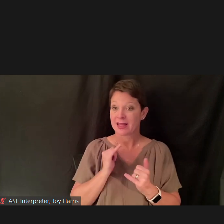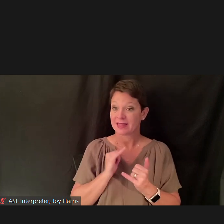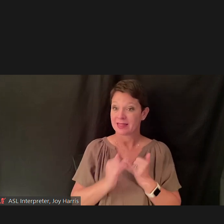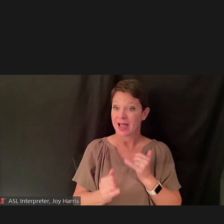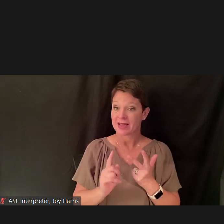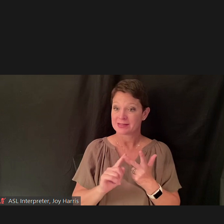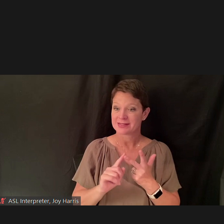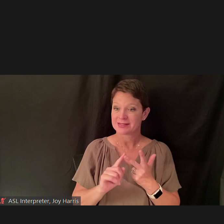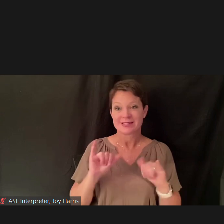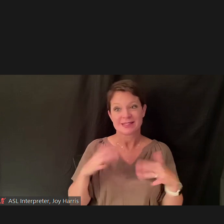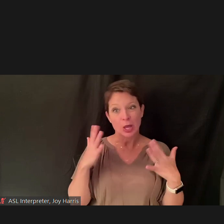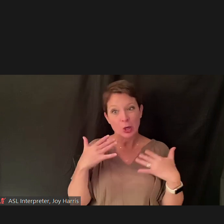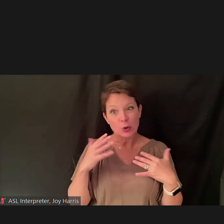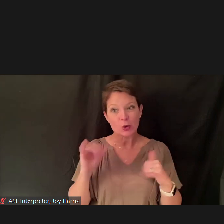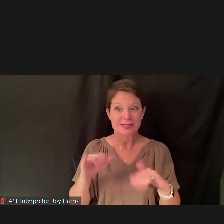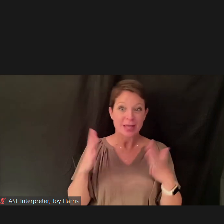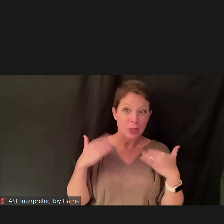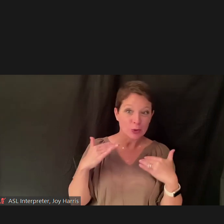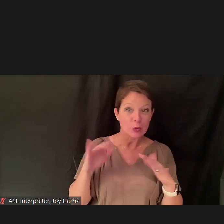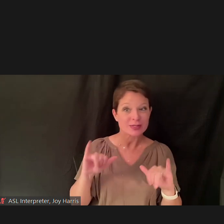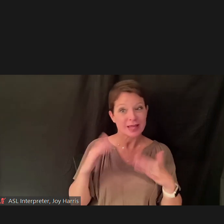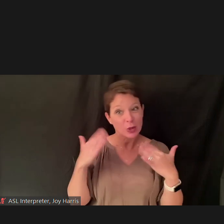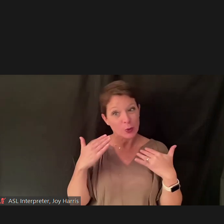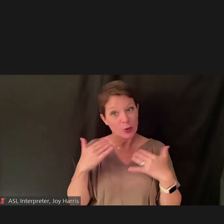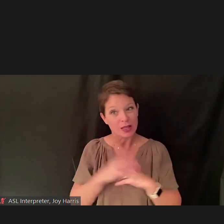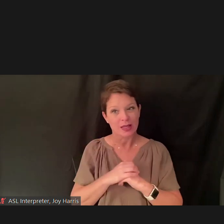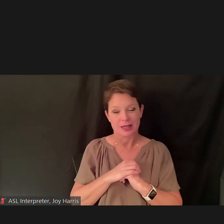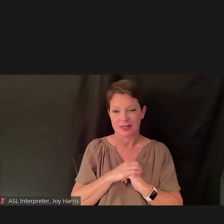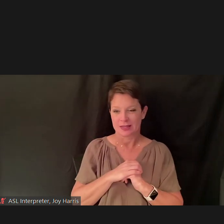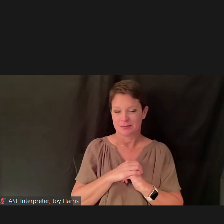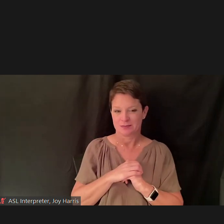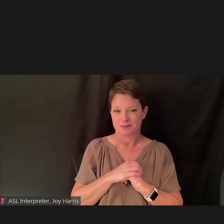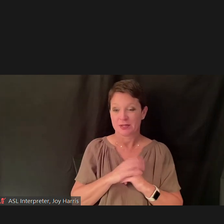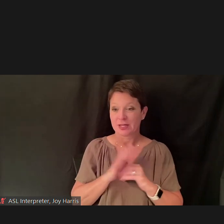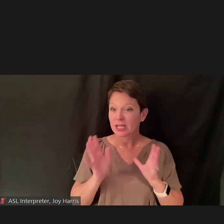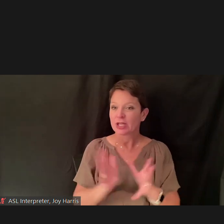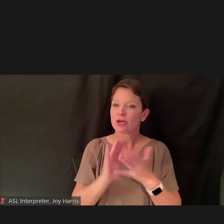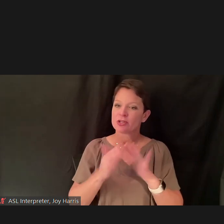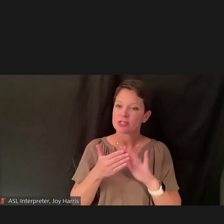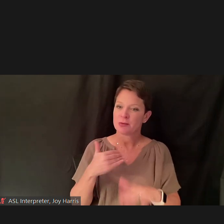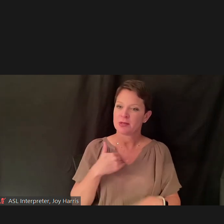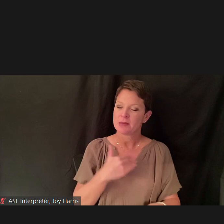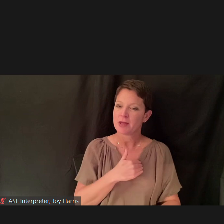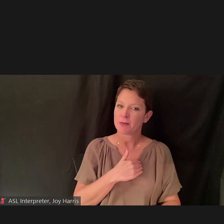evitar la deshidratación. Manténgase fresco, manténgase.